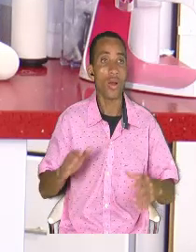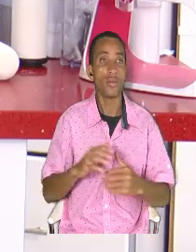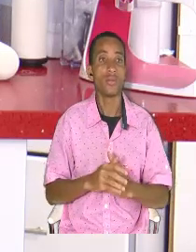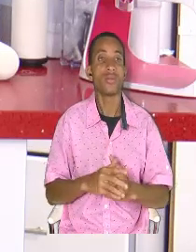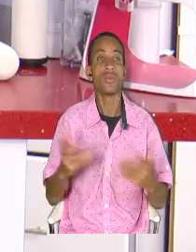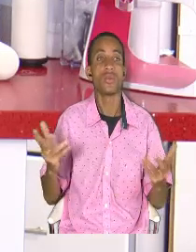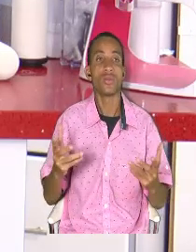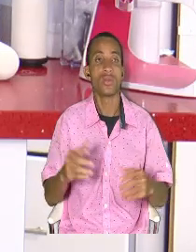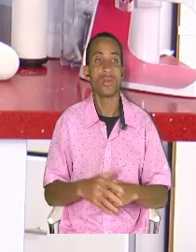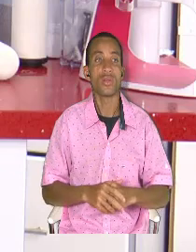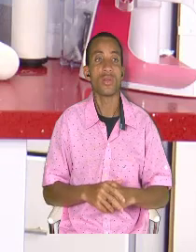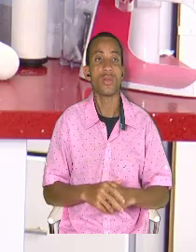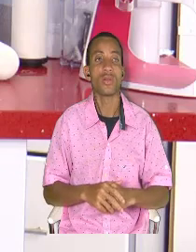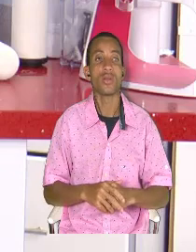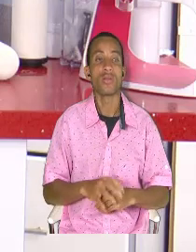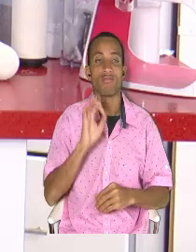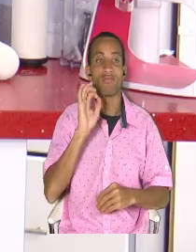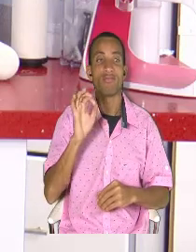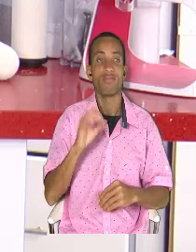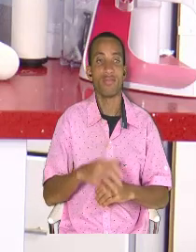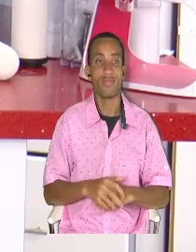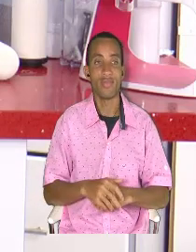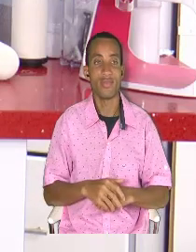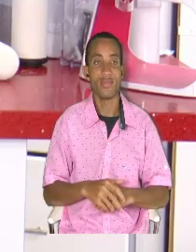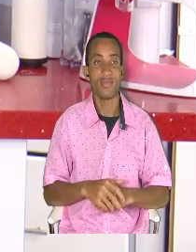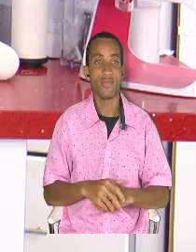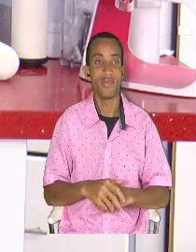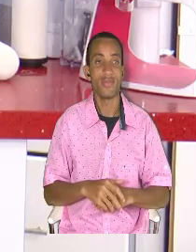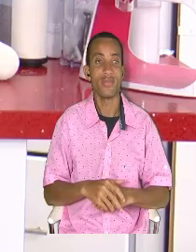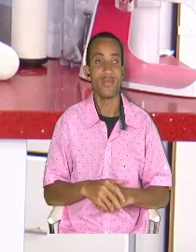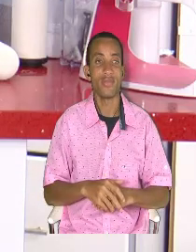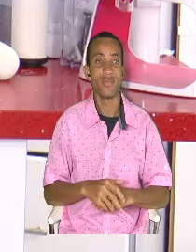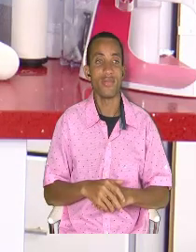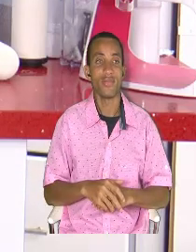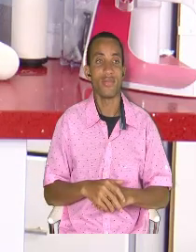saberlos comprar y unos filtros de muy buena calidad, ¿ok, doña Marquis?